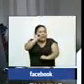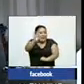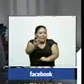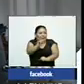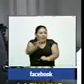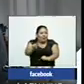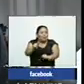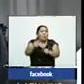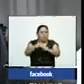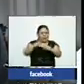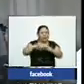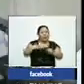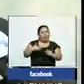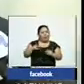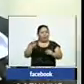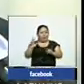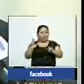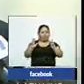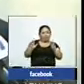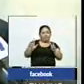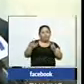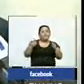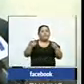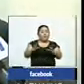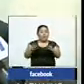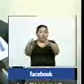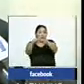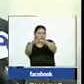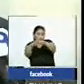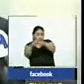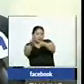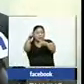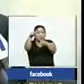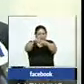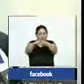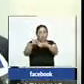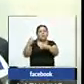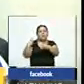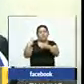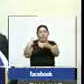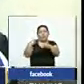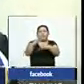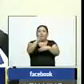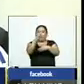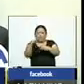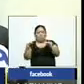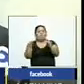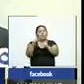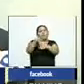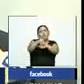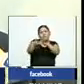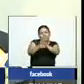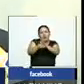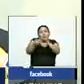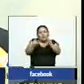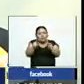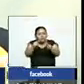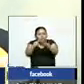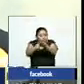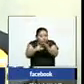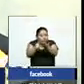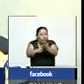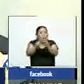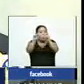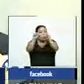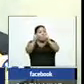pero que ya los tenemos, los tenemos. La comisión política y el directorio nacional, igual que los diputados, pues hemos tenido un primer acercamiento